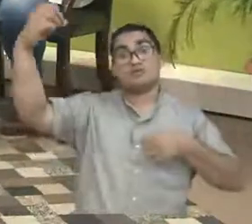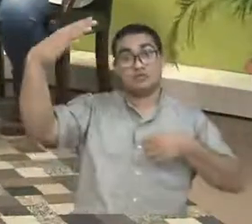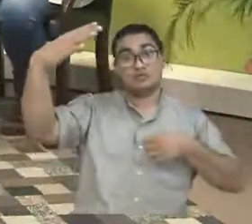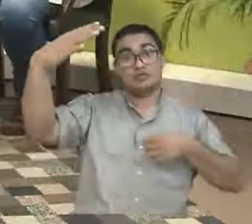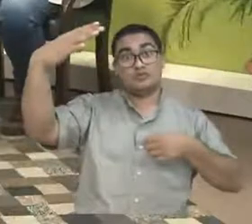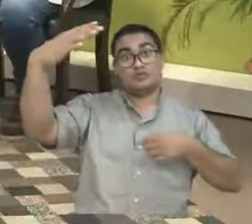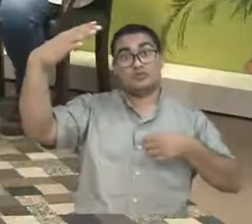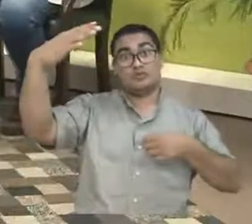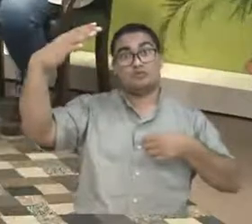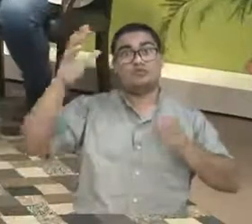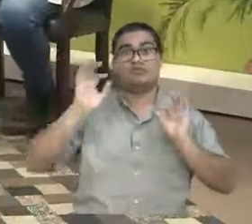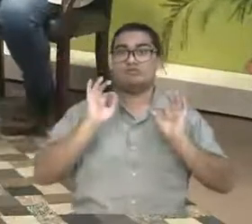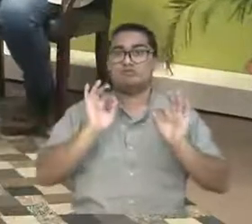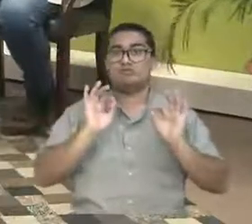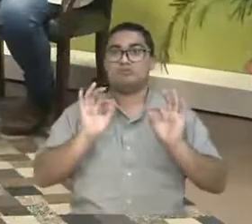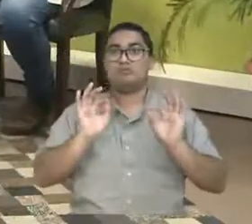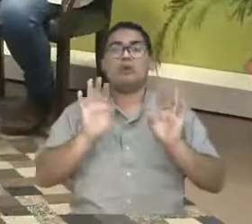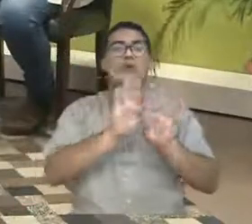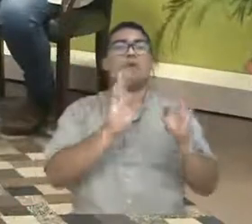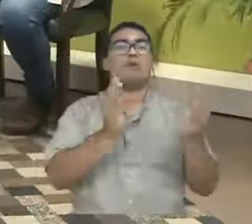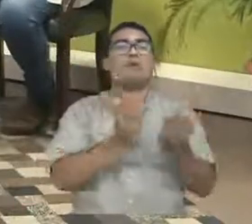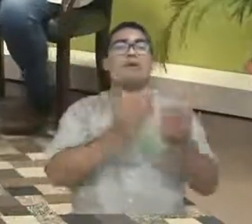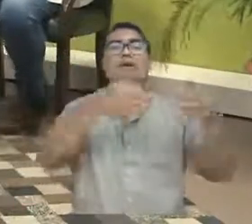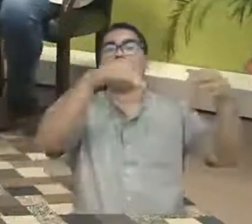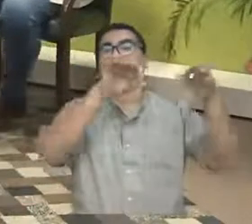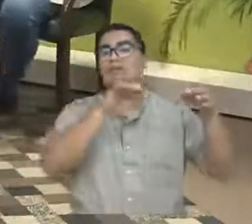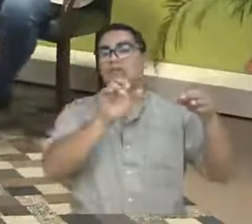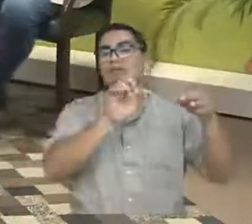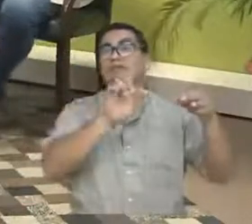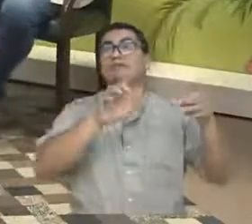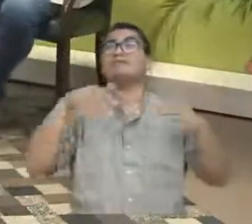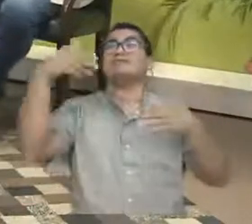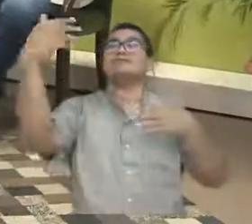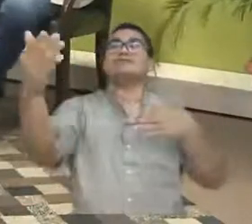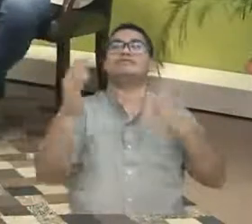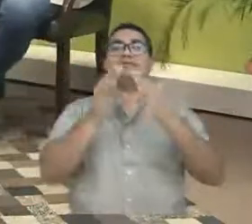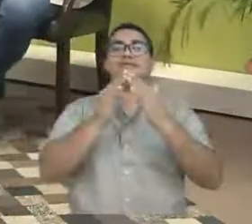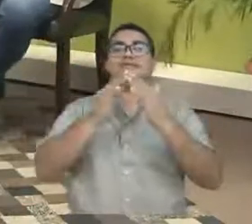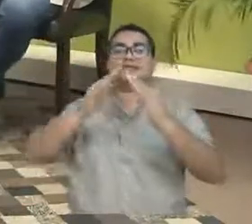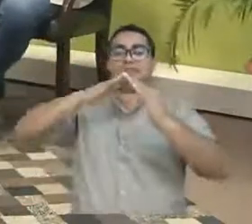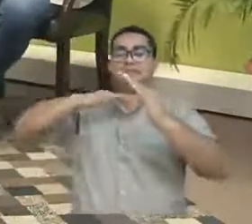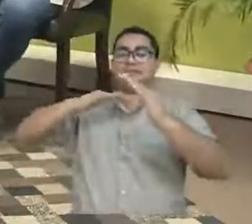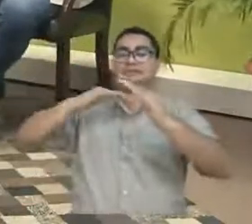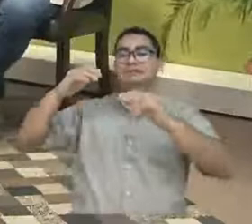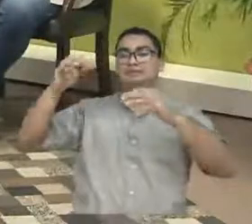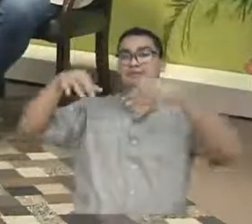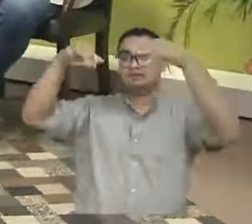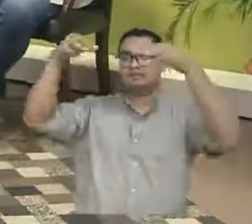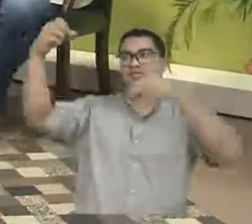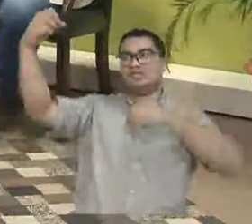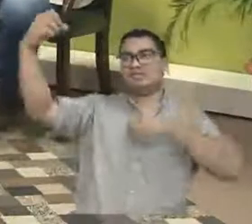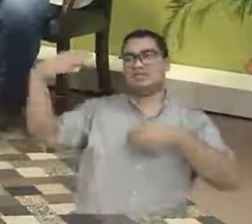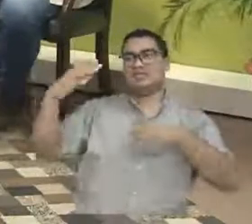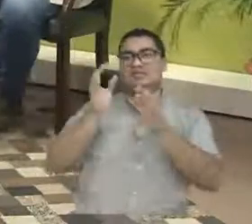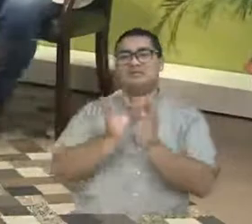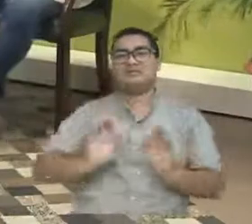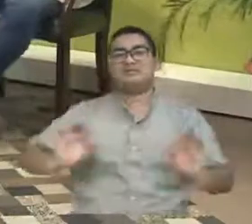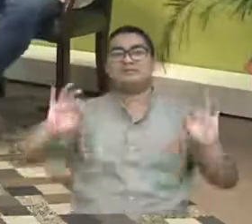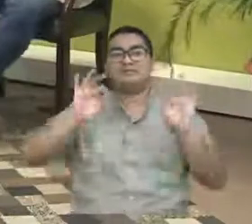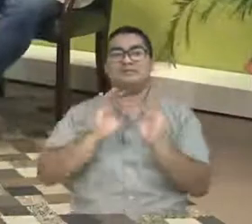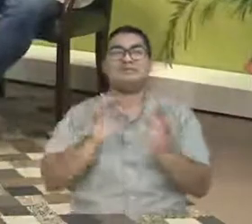tender ahí dentro del cuarto para que se seque. Tiene que darles los rayos del sol. ¿Cuál es la importancia de